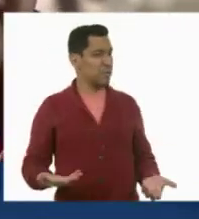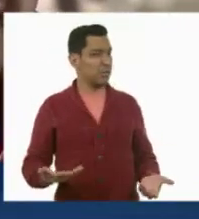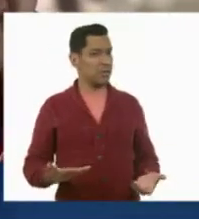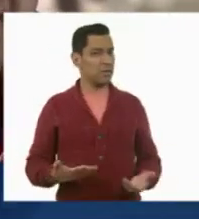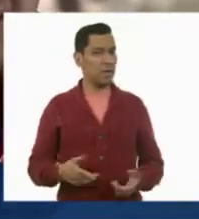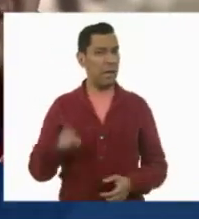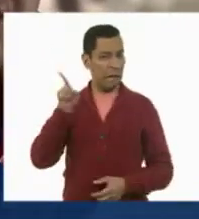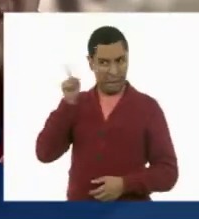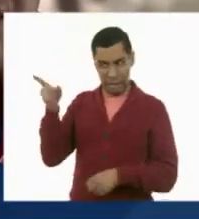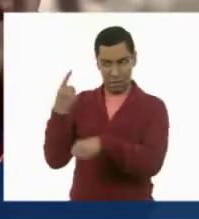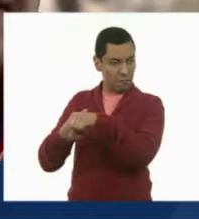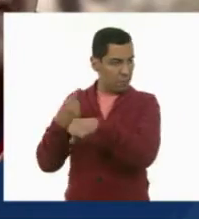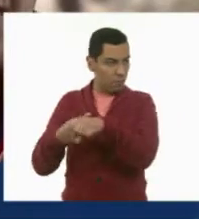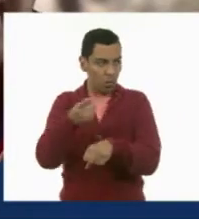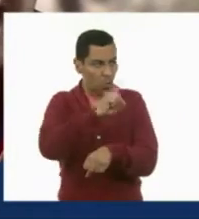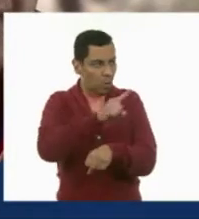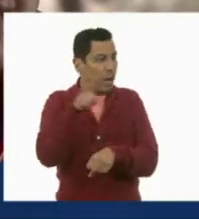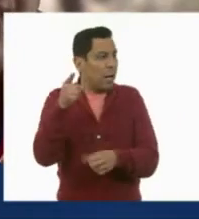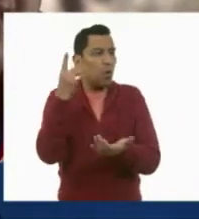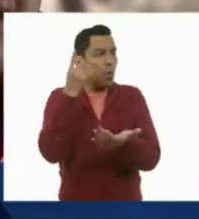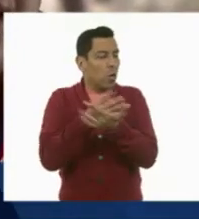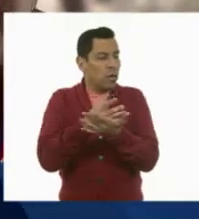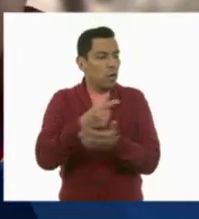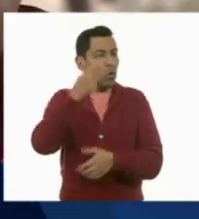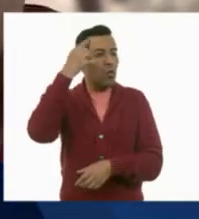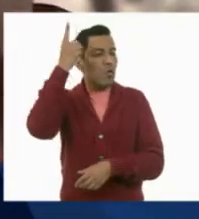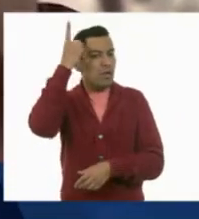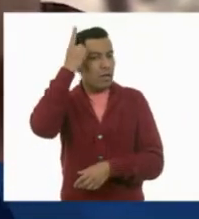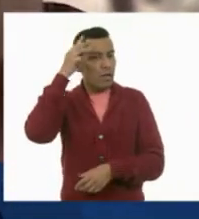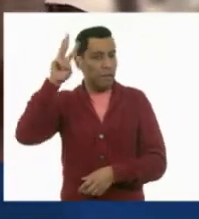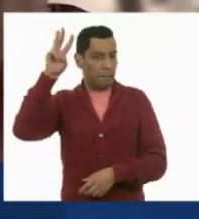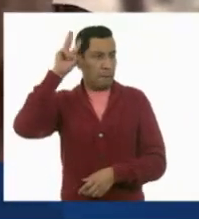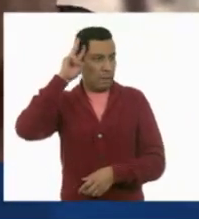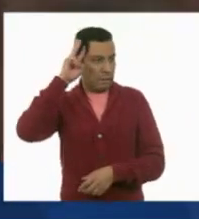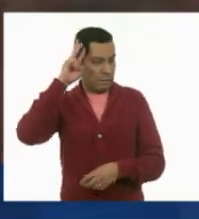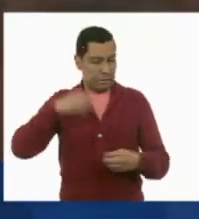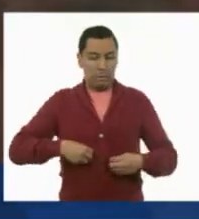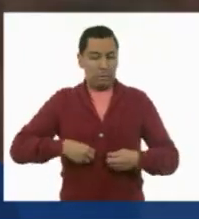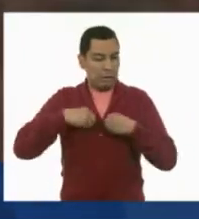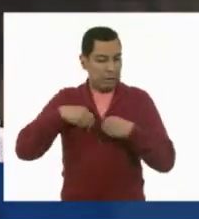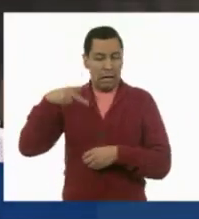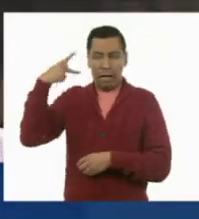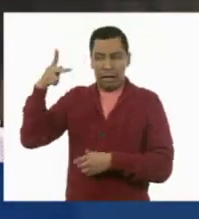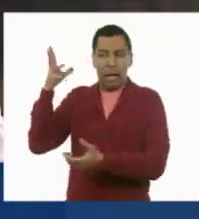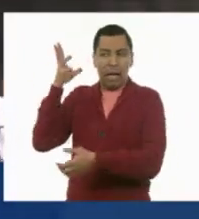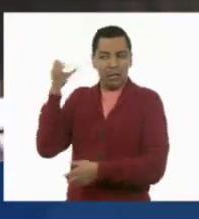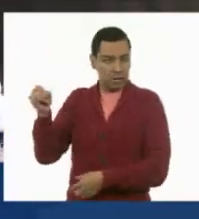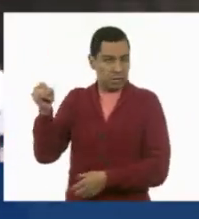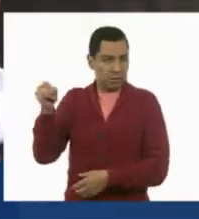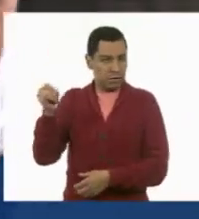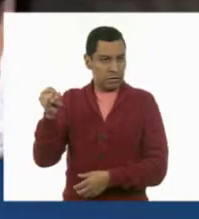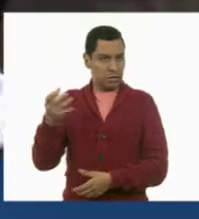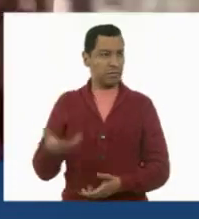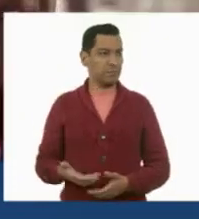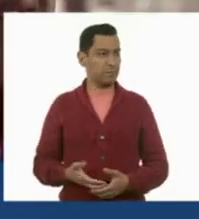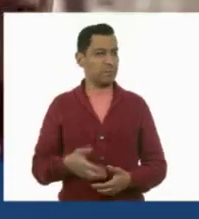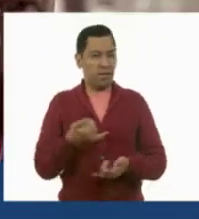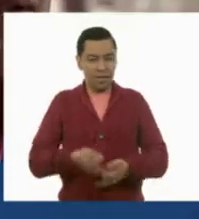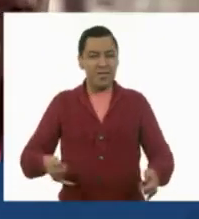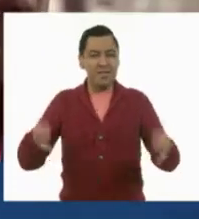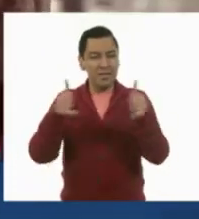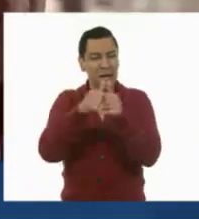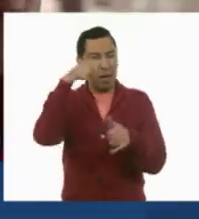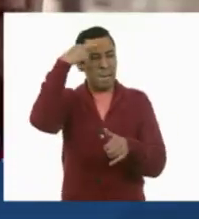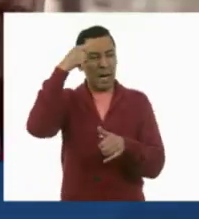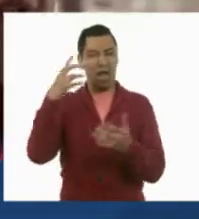Brandon no está enfermo. Es síndrome de Down. Y esa es una condición de vida. Además, este torneo es para